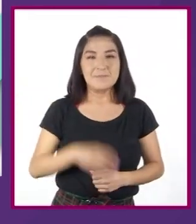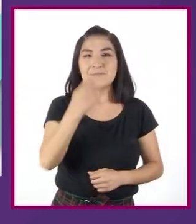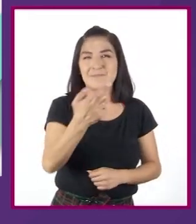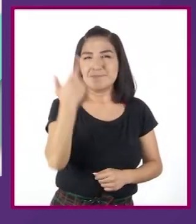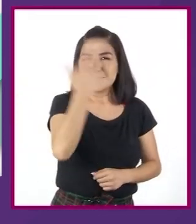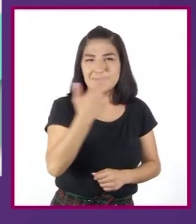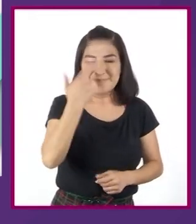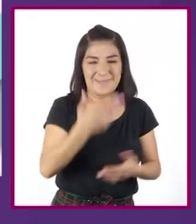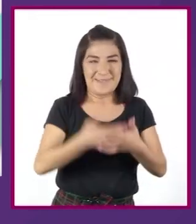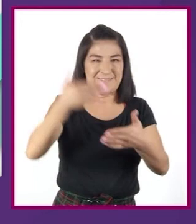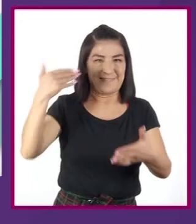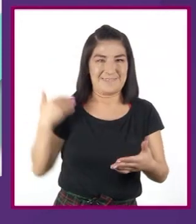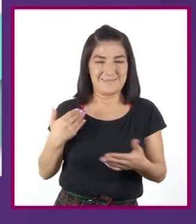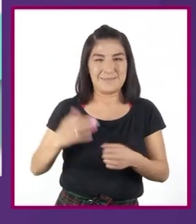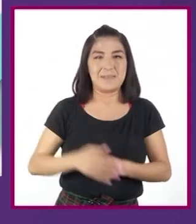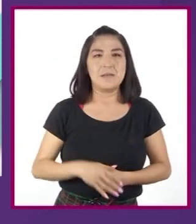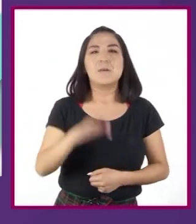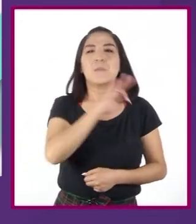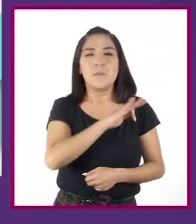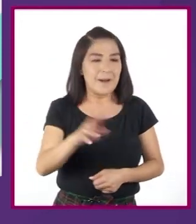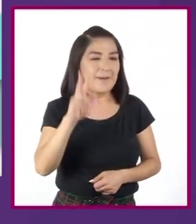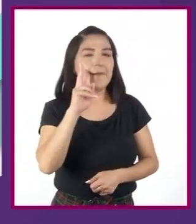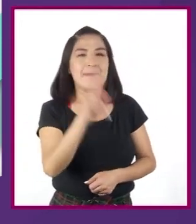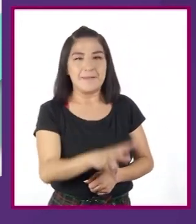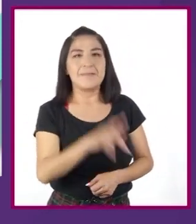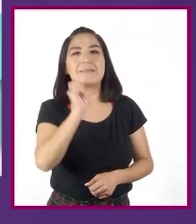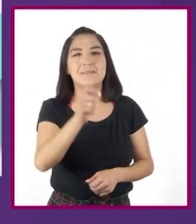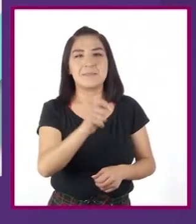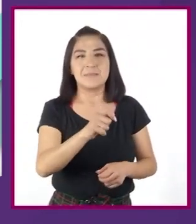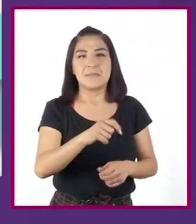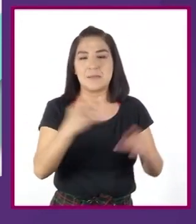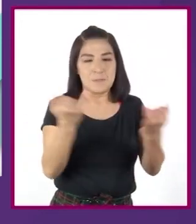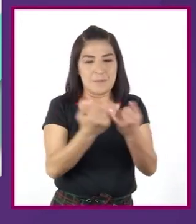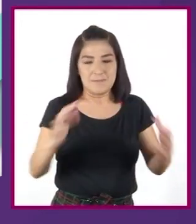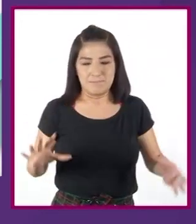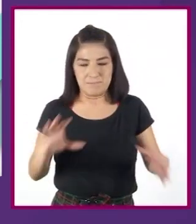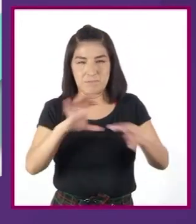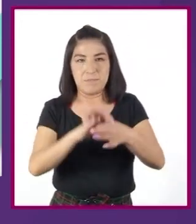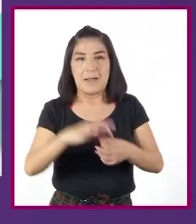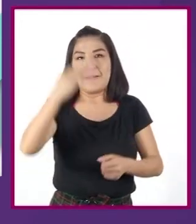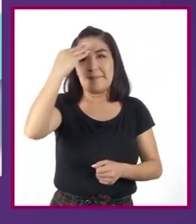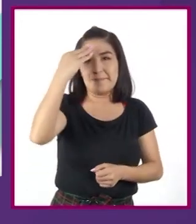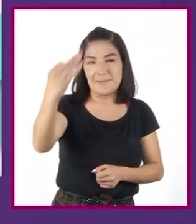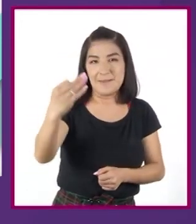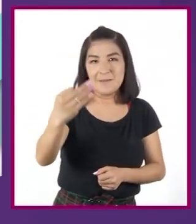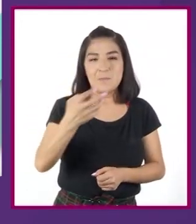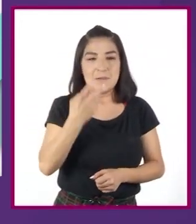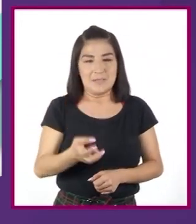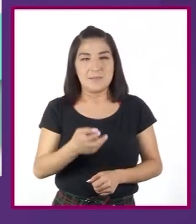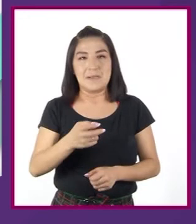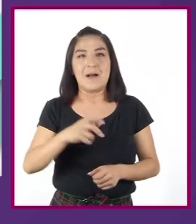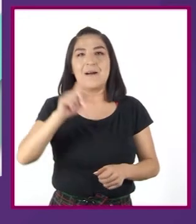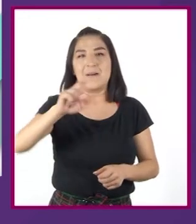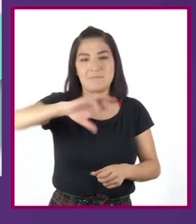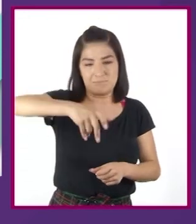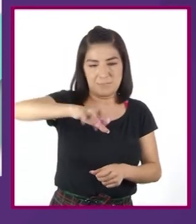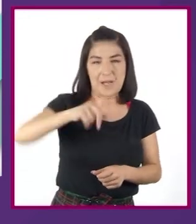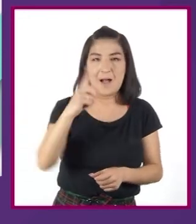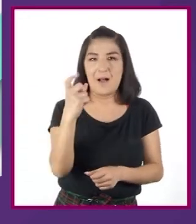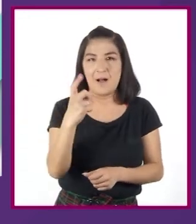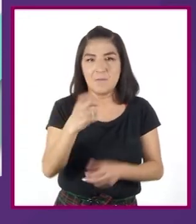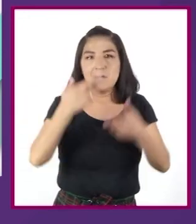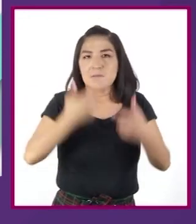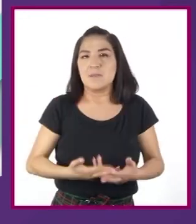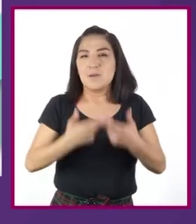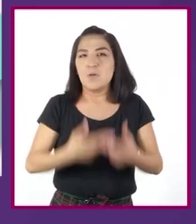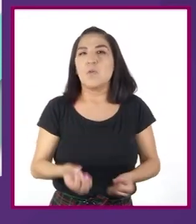análisis anterior se puede observar que hay una correlación entre el tiempo en que está abierta la llave y la